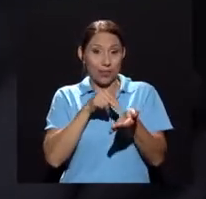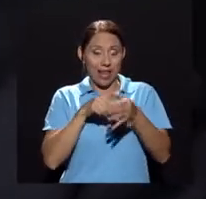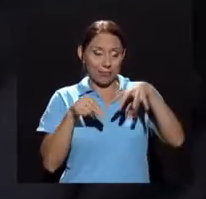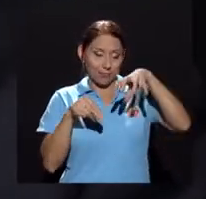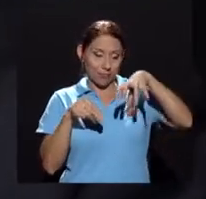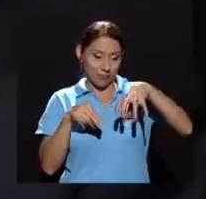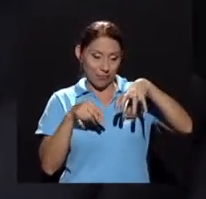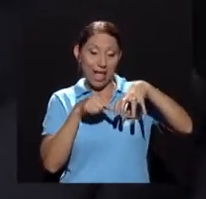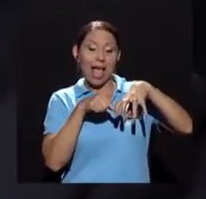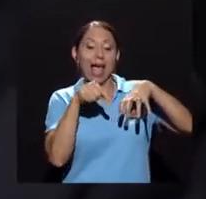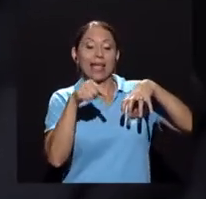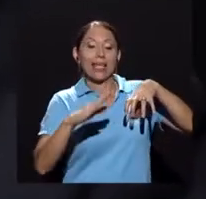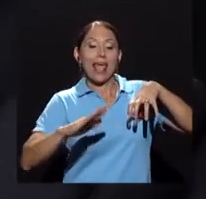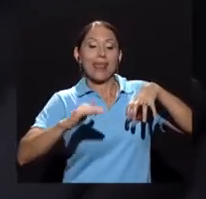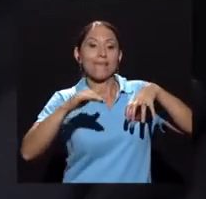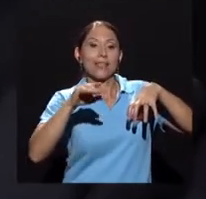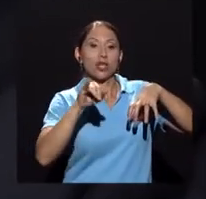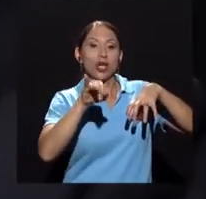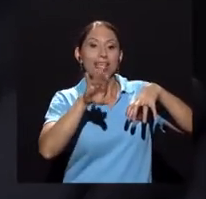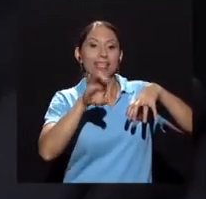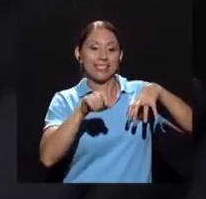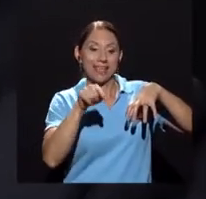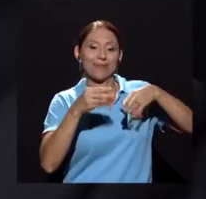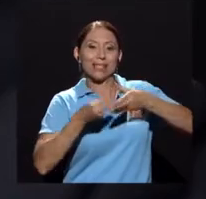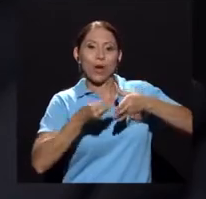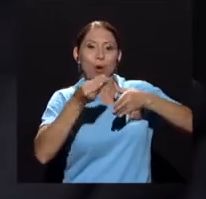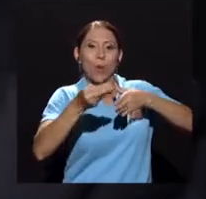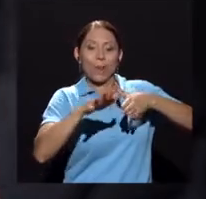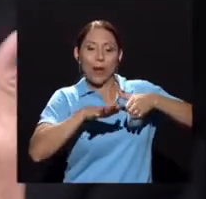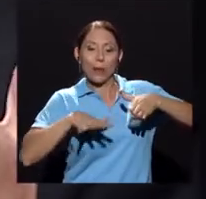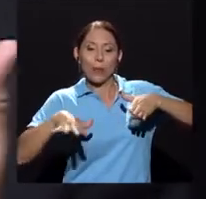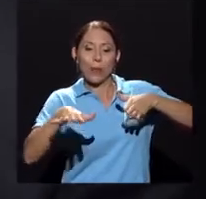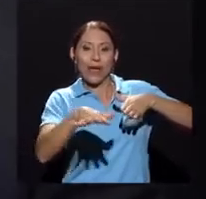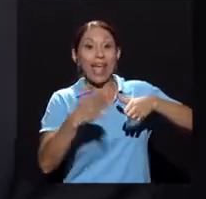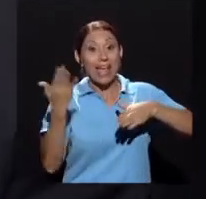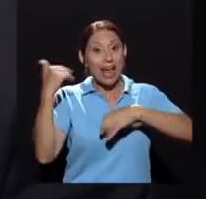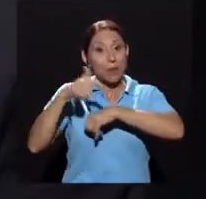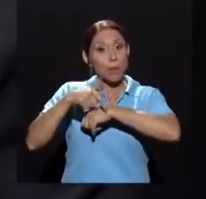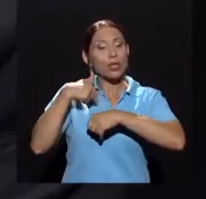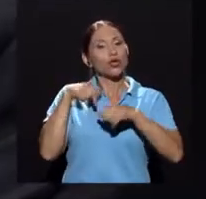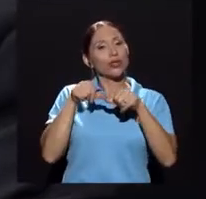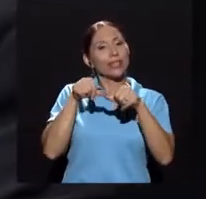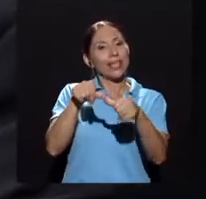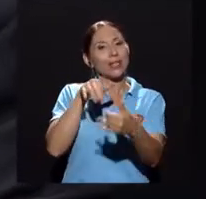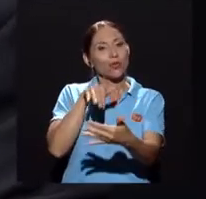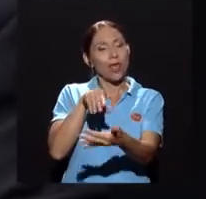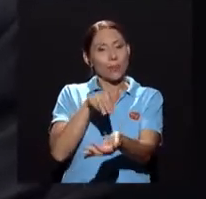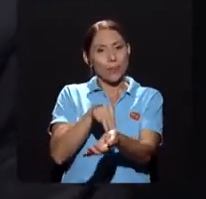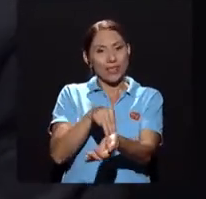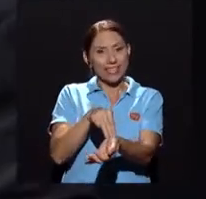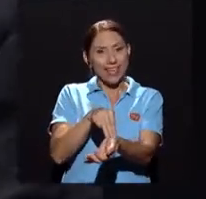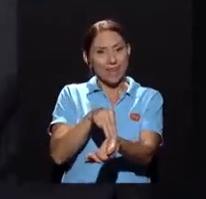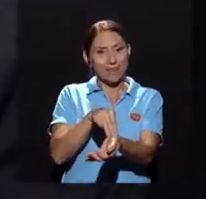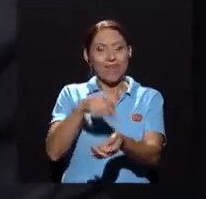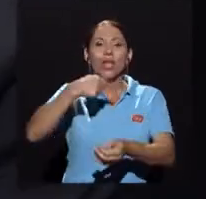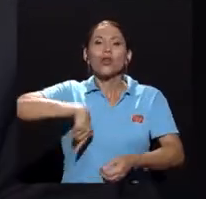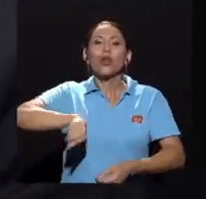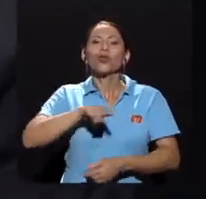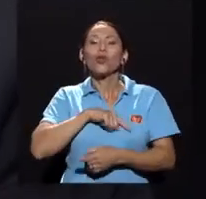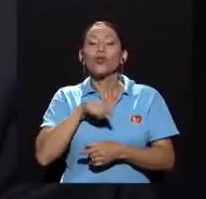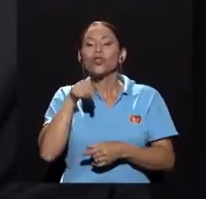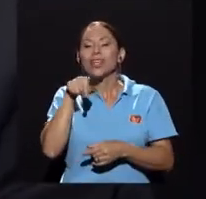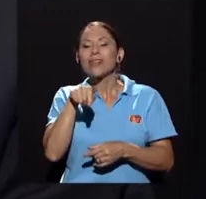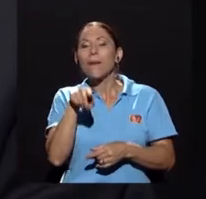yo en ese tiempo seguía estudiante de medicina entonces nosotros estábamos ahí metidos en lo que era los pasillos que se